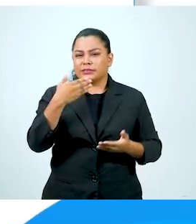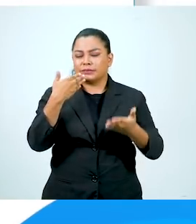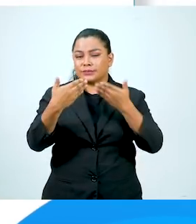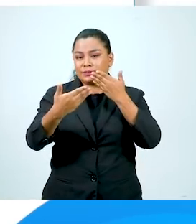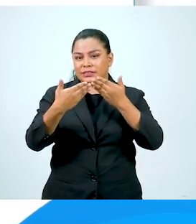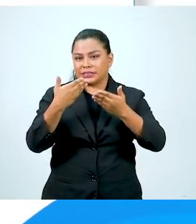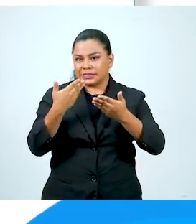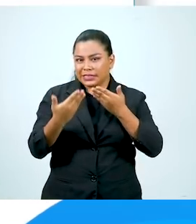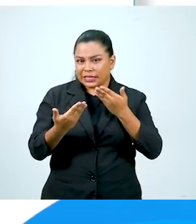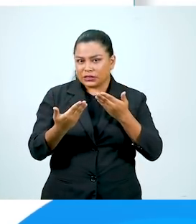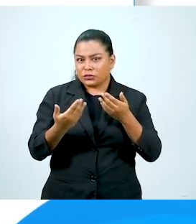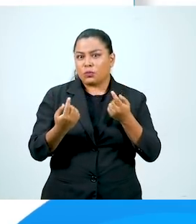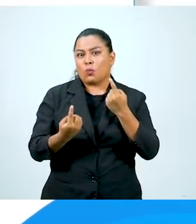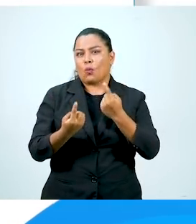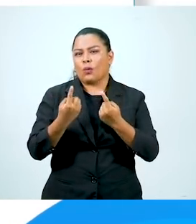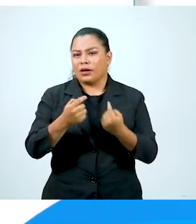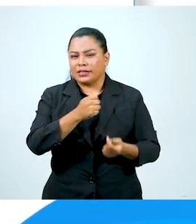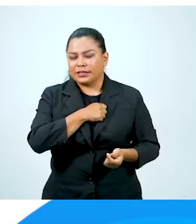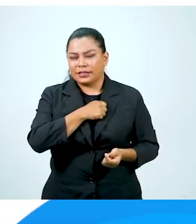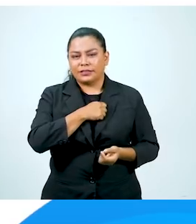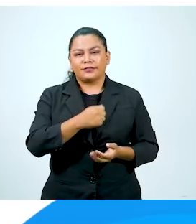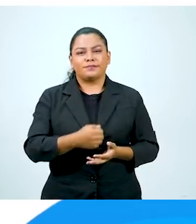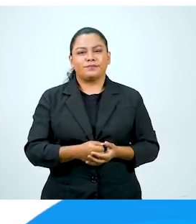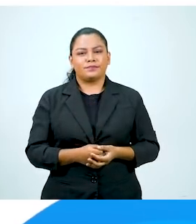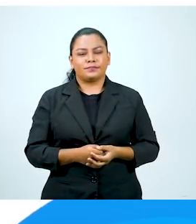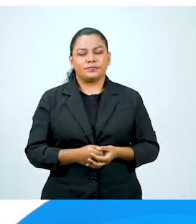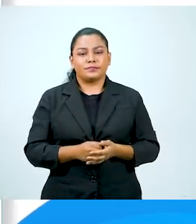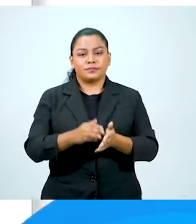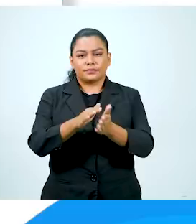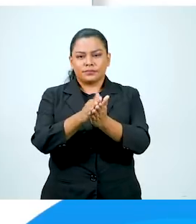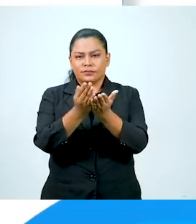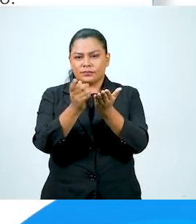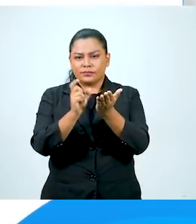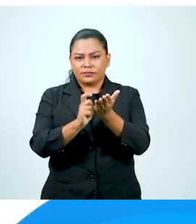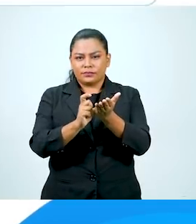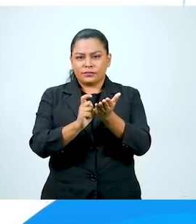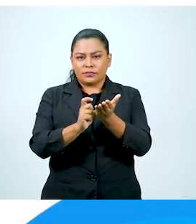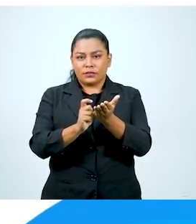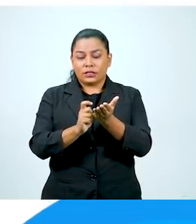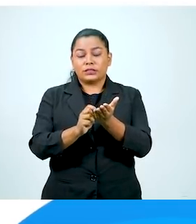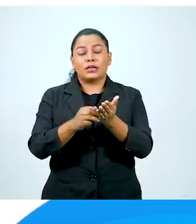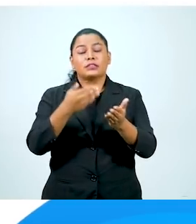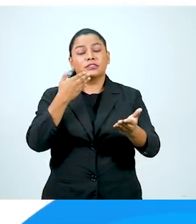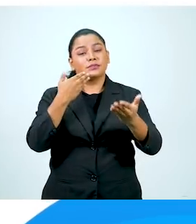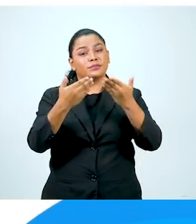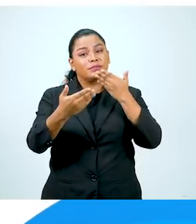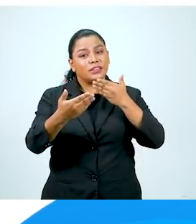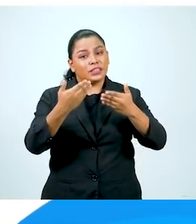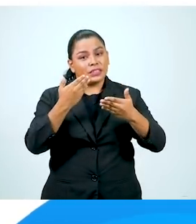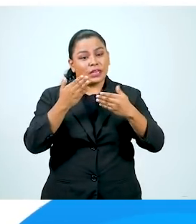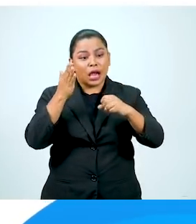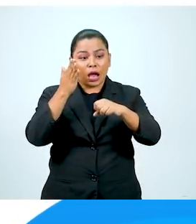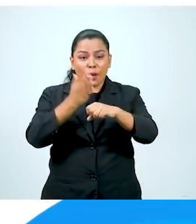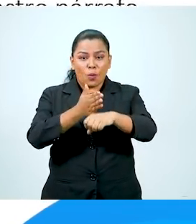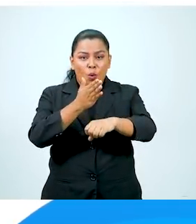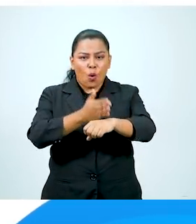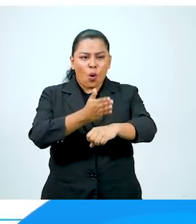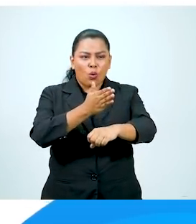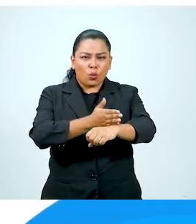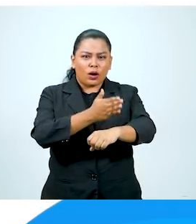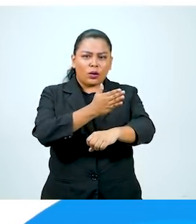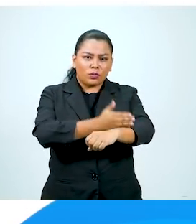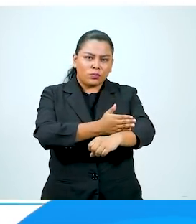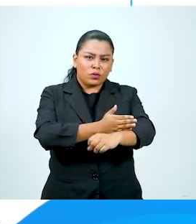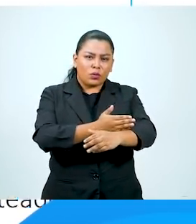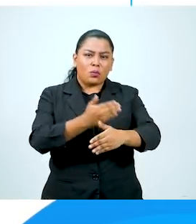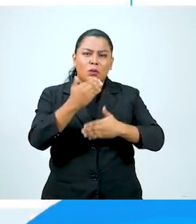la indicación de producto. En el libro de texto se dan las indicaciones por etapas o el